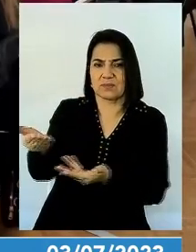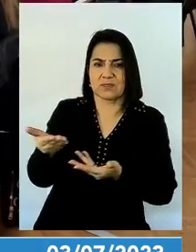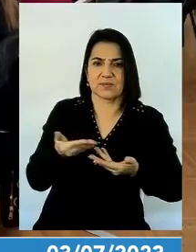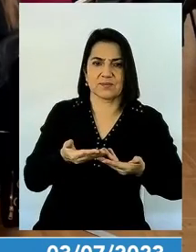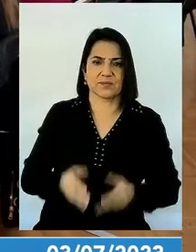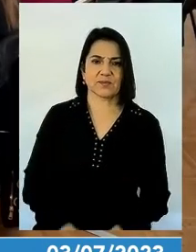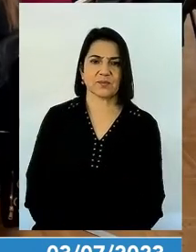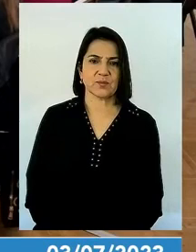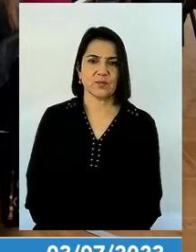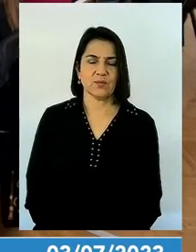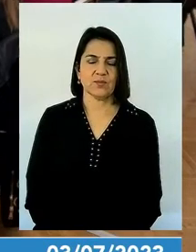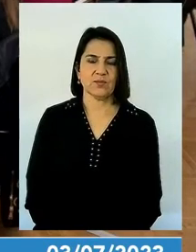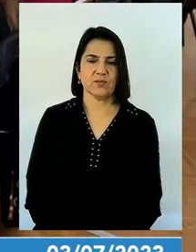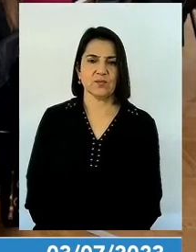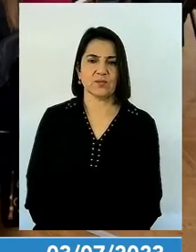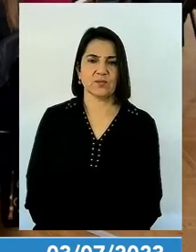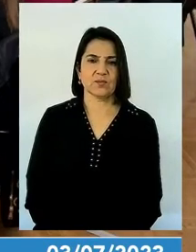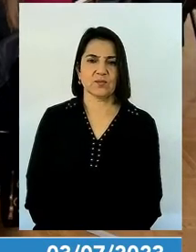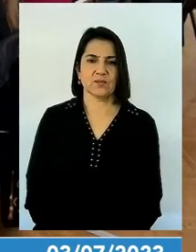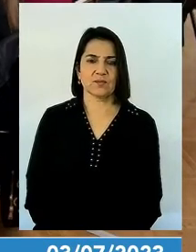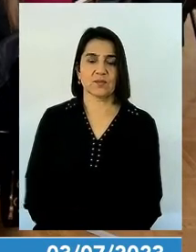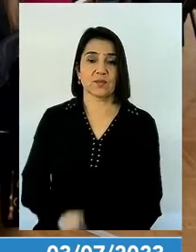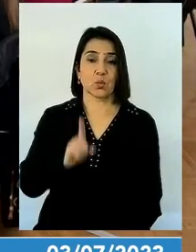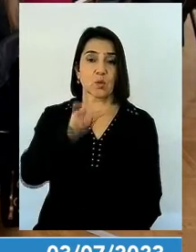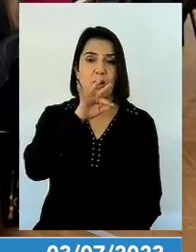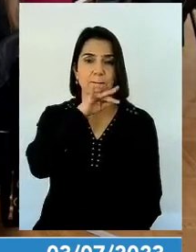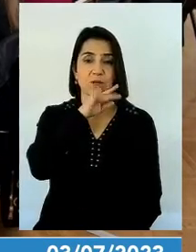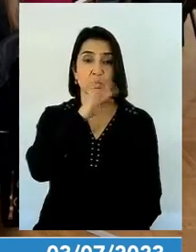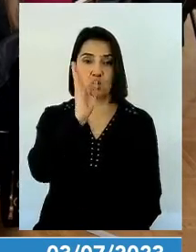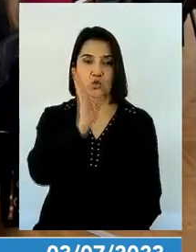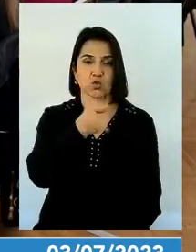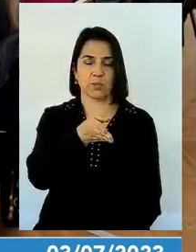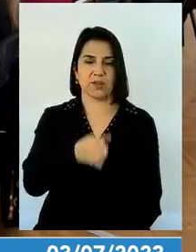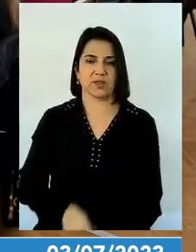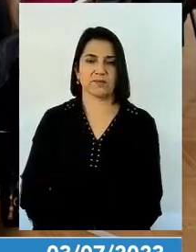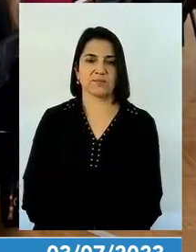Para eso vamos a suspender por un minuto, porque no sé,